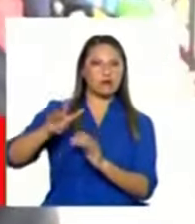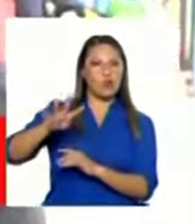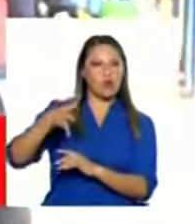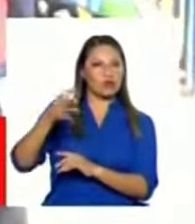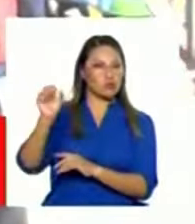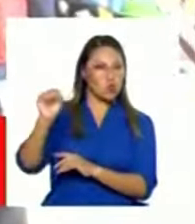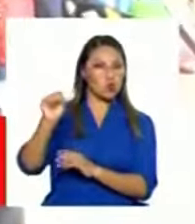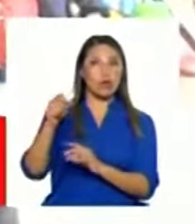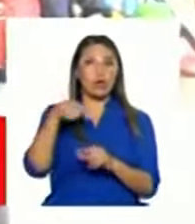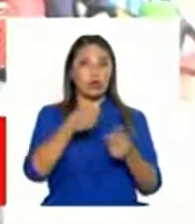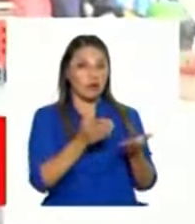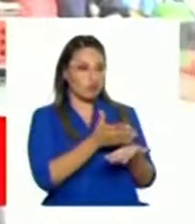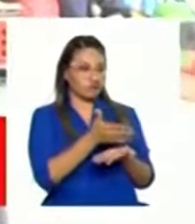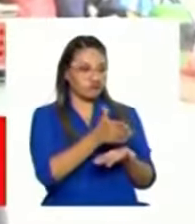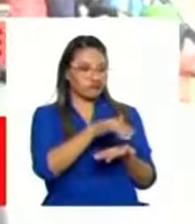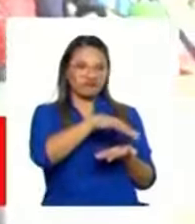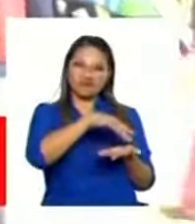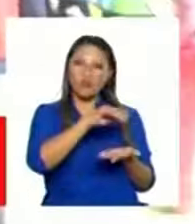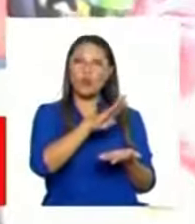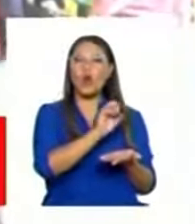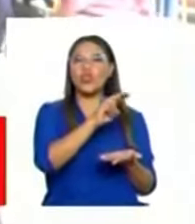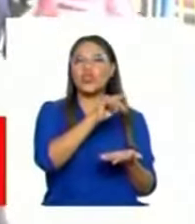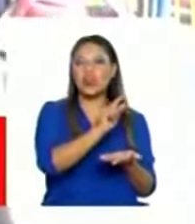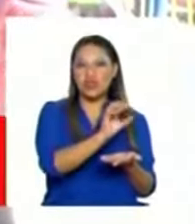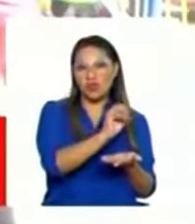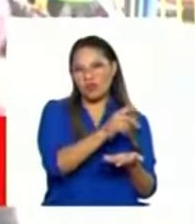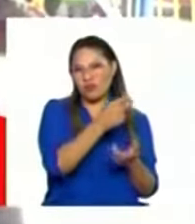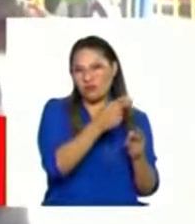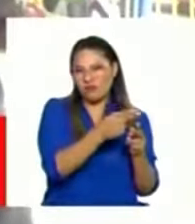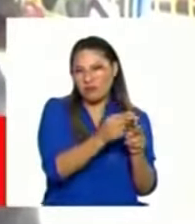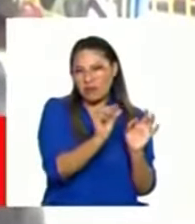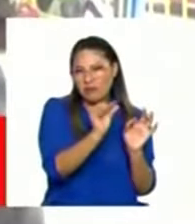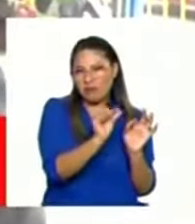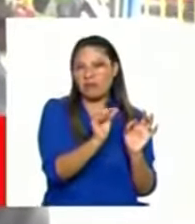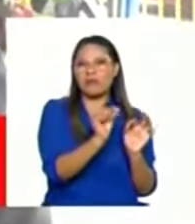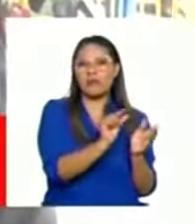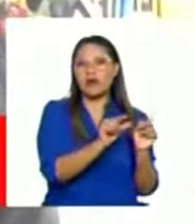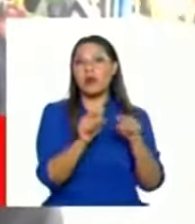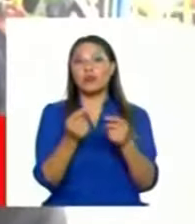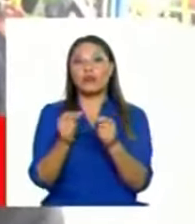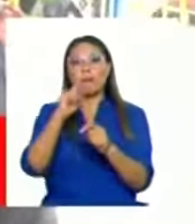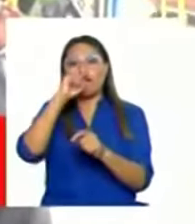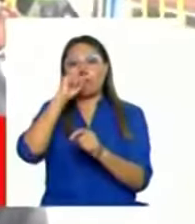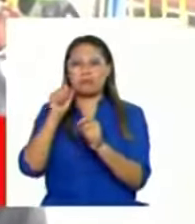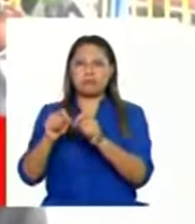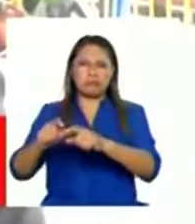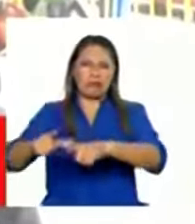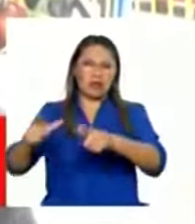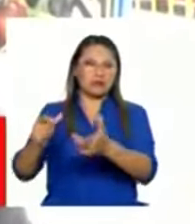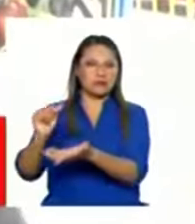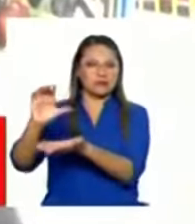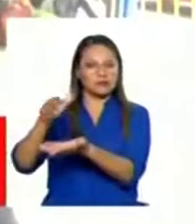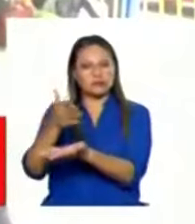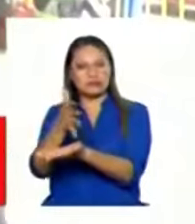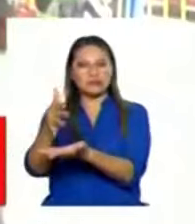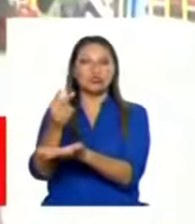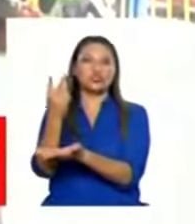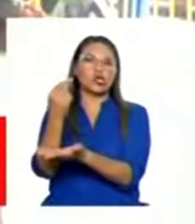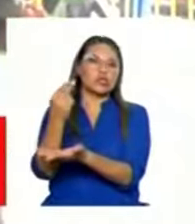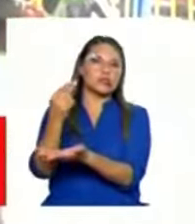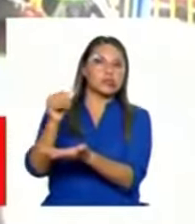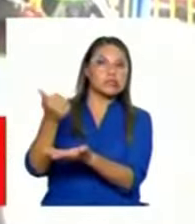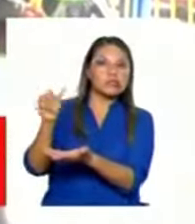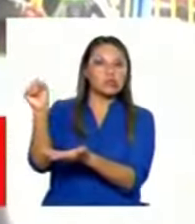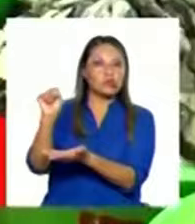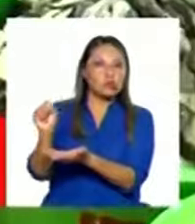bonito, que es el más económico, y de repente de los más caritos tenemos un promedio de 10 a 12 soles que se